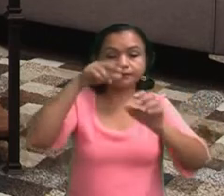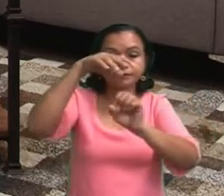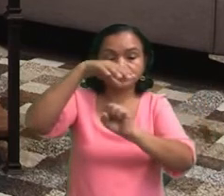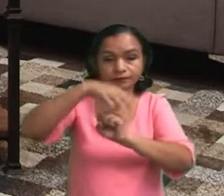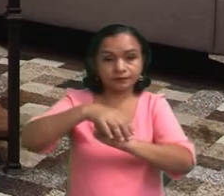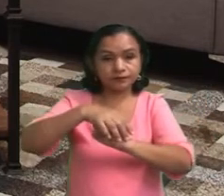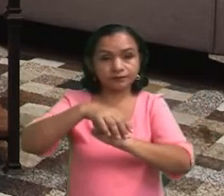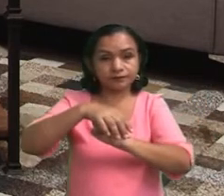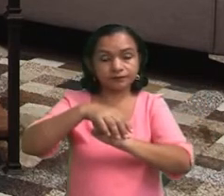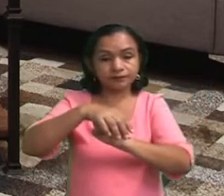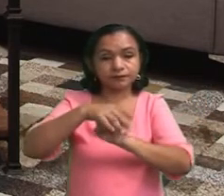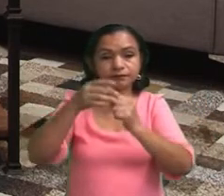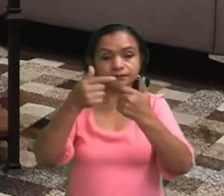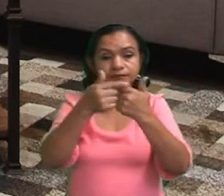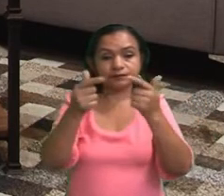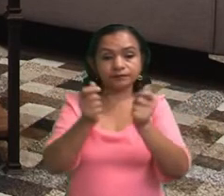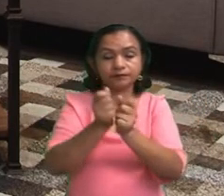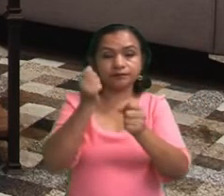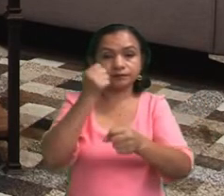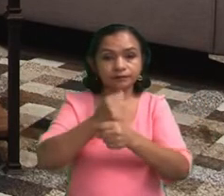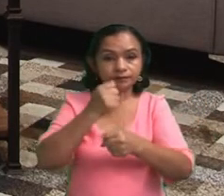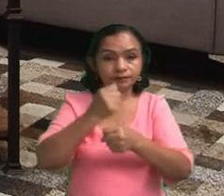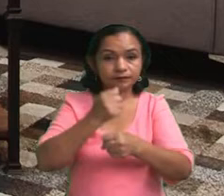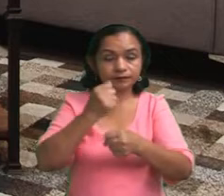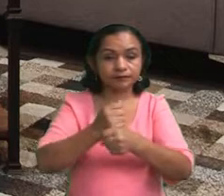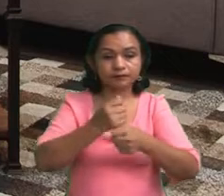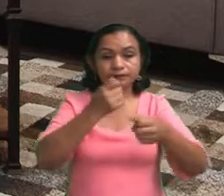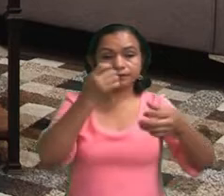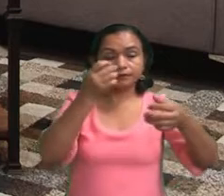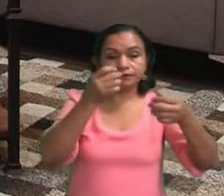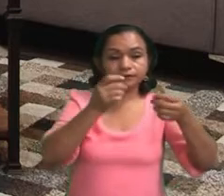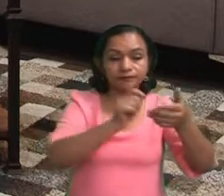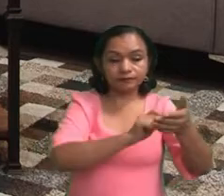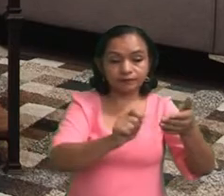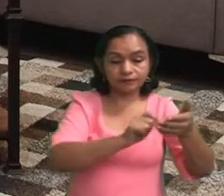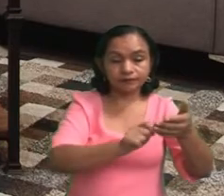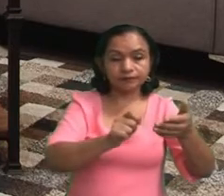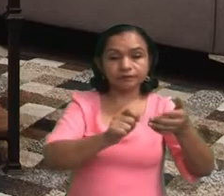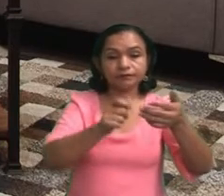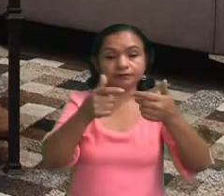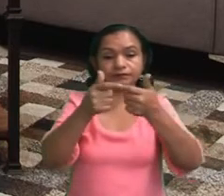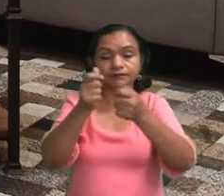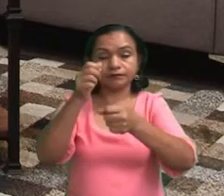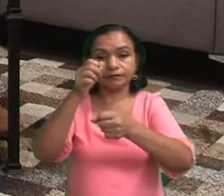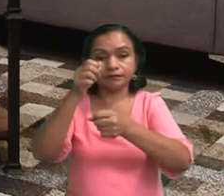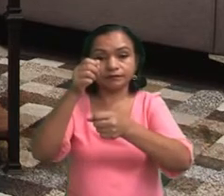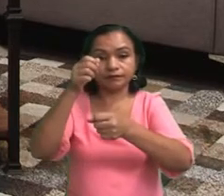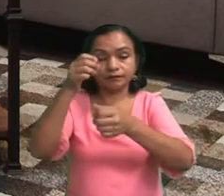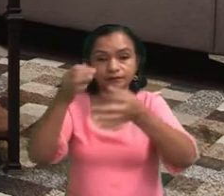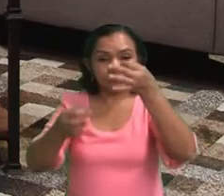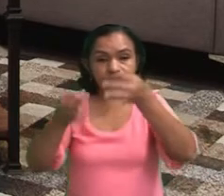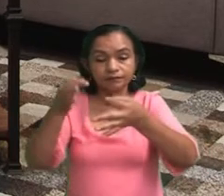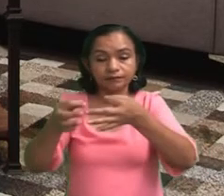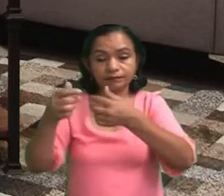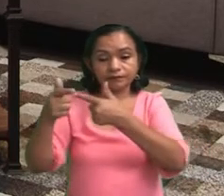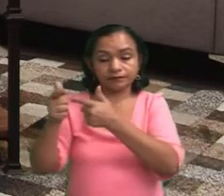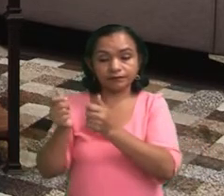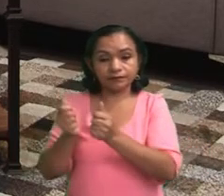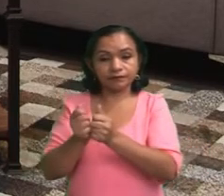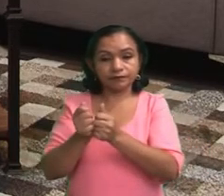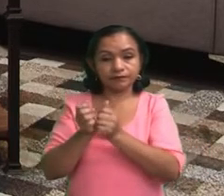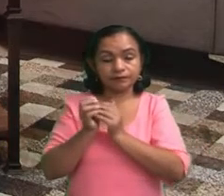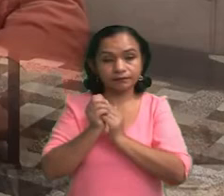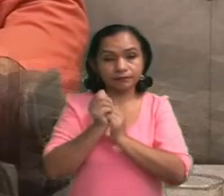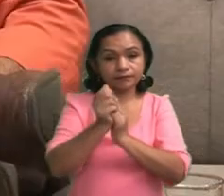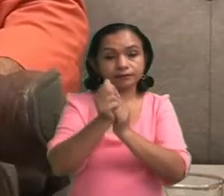comisión, del okay, equipo técnico, el equipo jurídico, el equipo de la Dirección de Digesto de la Asamblea Nacional,